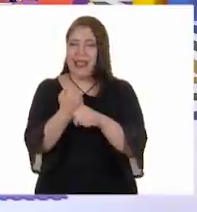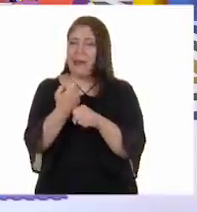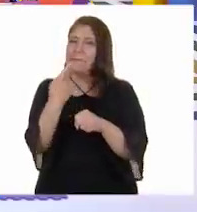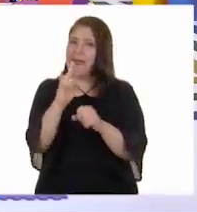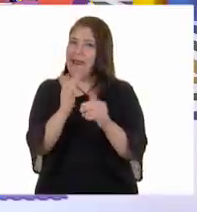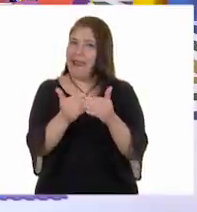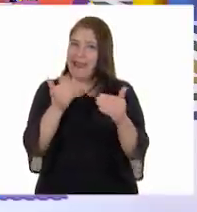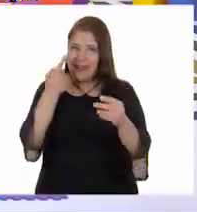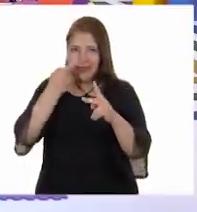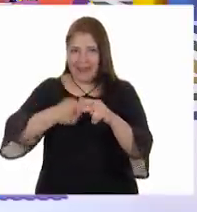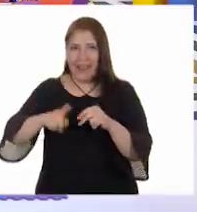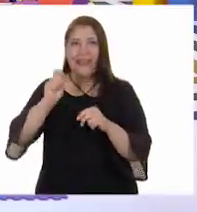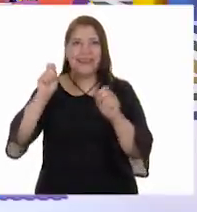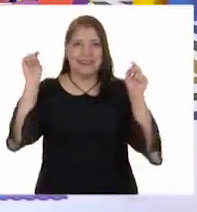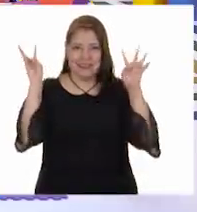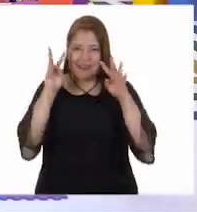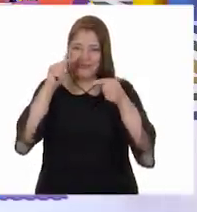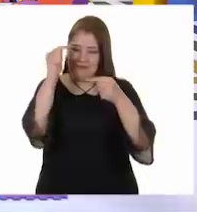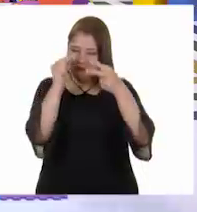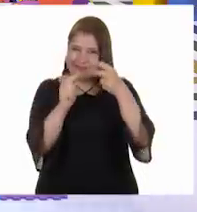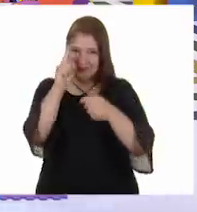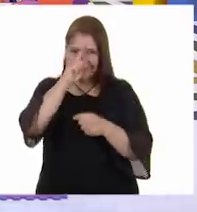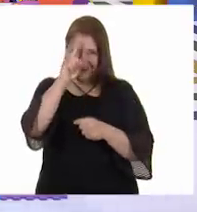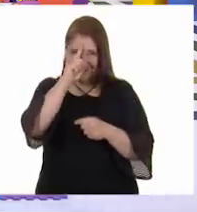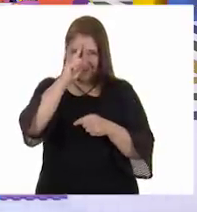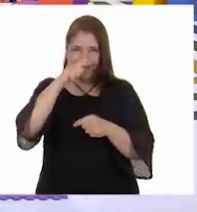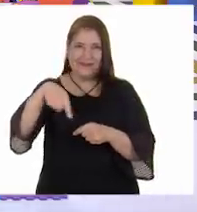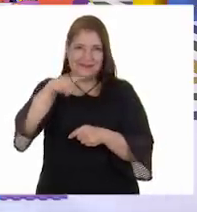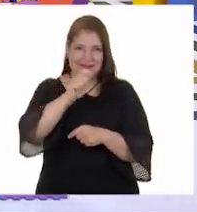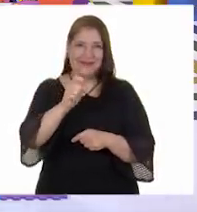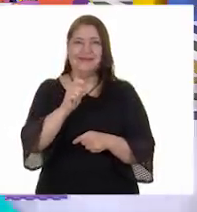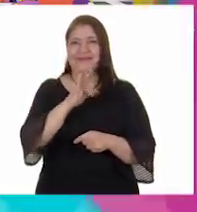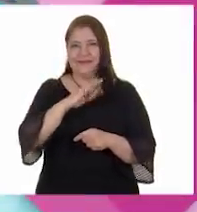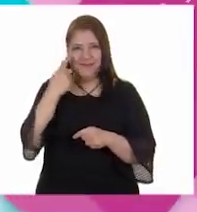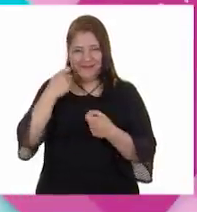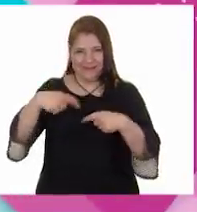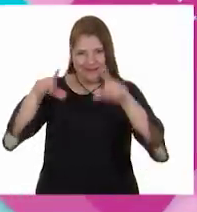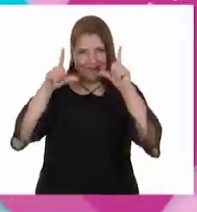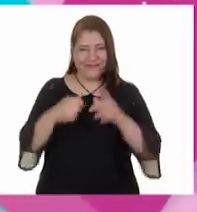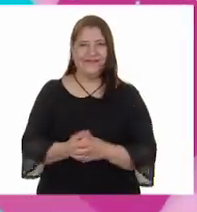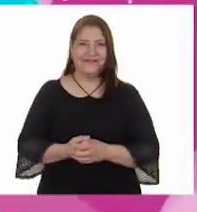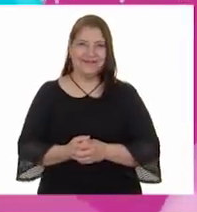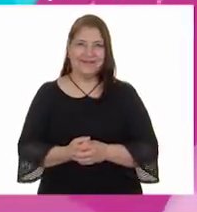¿qué les parece si vamos con Ajolisto? Porque nos va a dar una recomendación. Vamos contigo, Ajolisto.